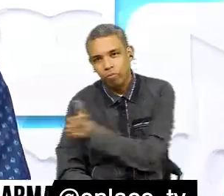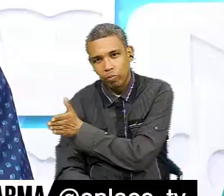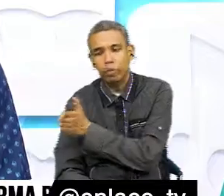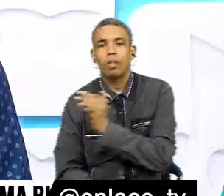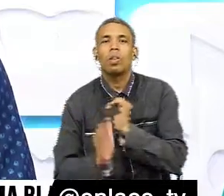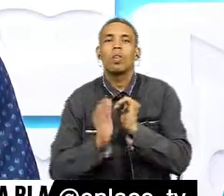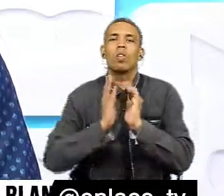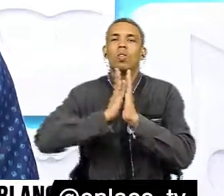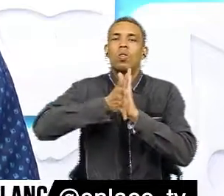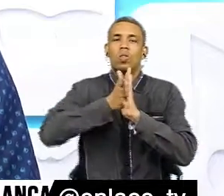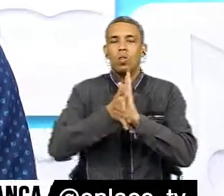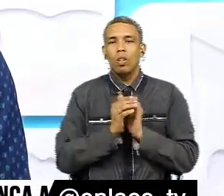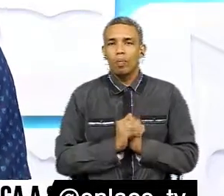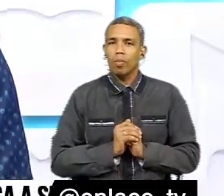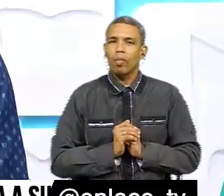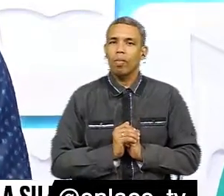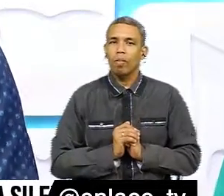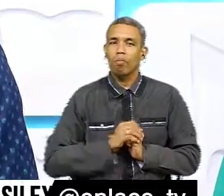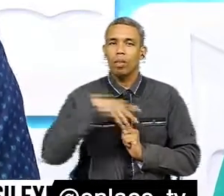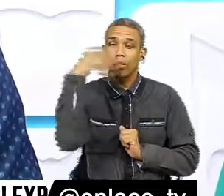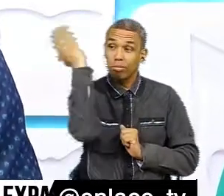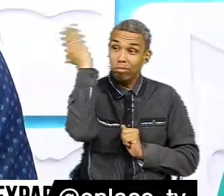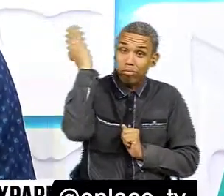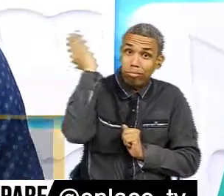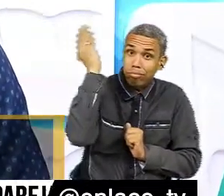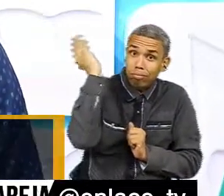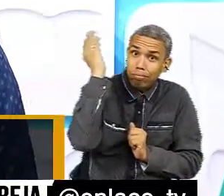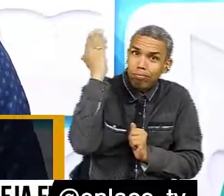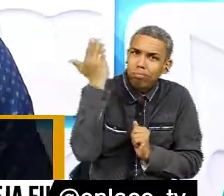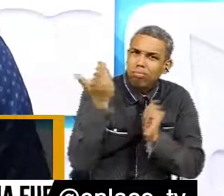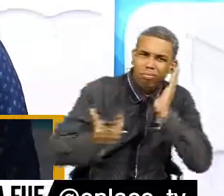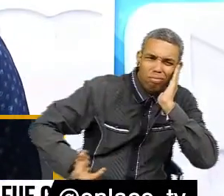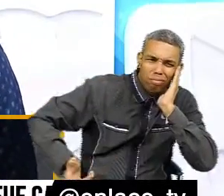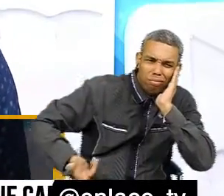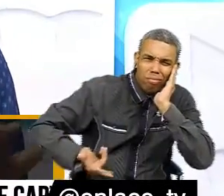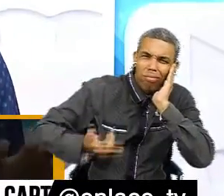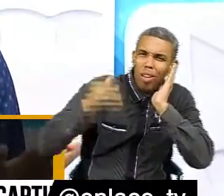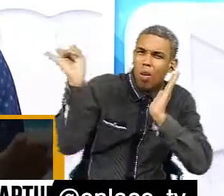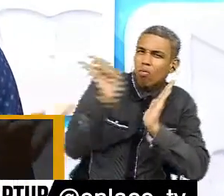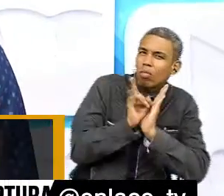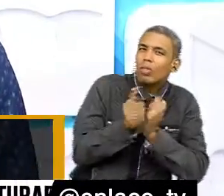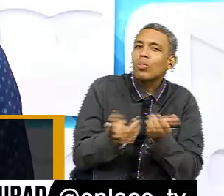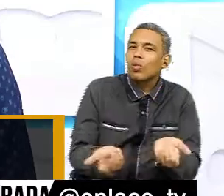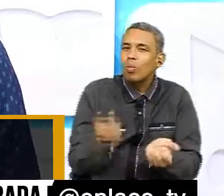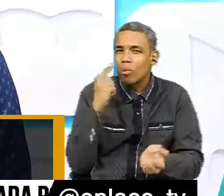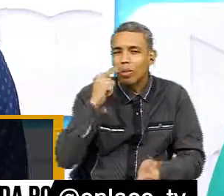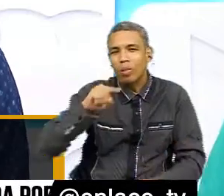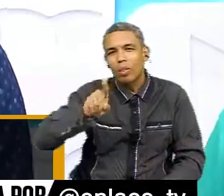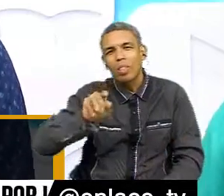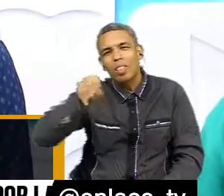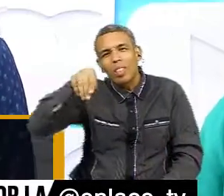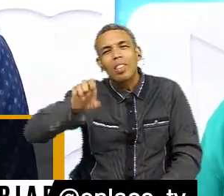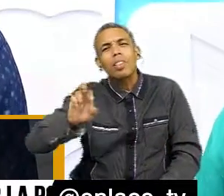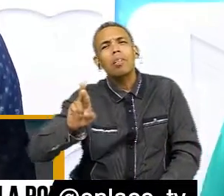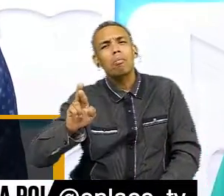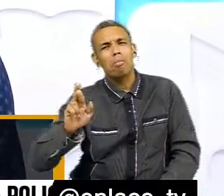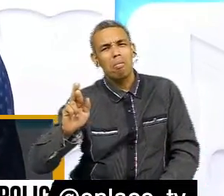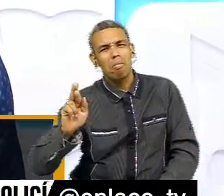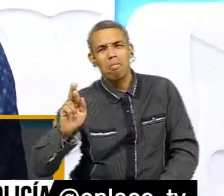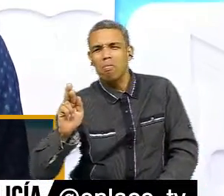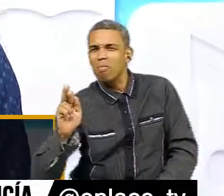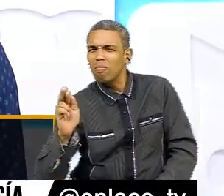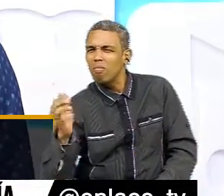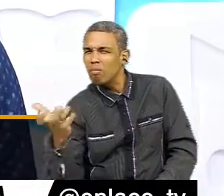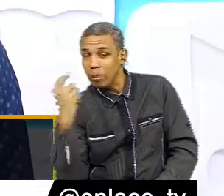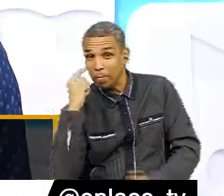a hablar ahora de un festival de cine hecho con celulares. Se trata de Smart Films y quiero contarles a todos ustedes que es un festival